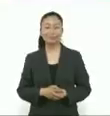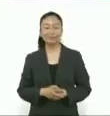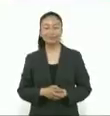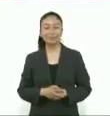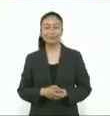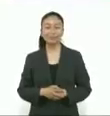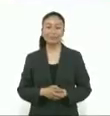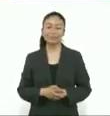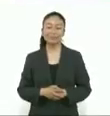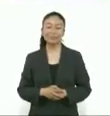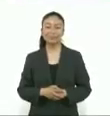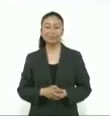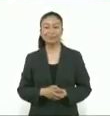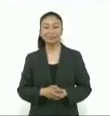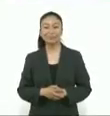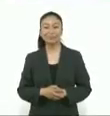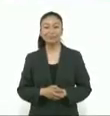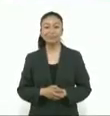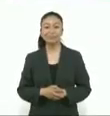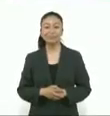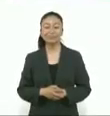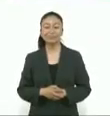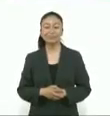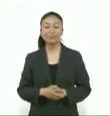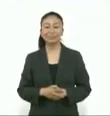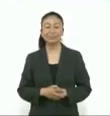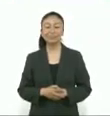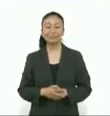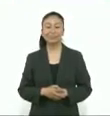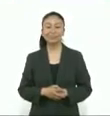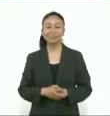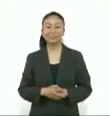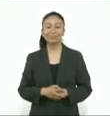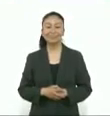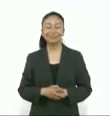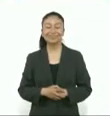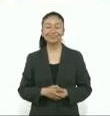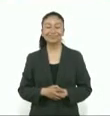timizonchia, clanto mocaguas, tonagua,